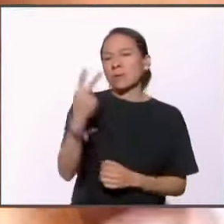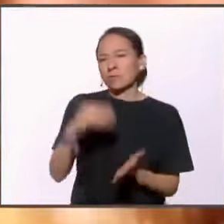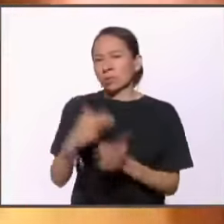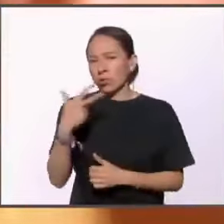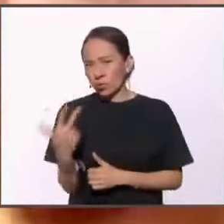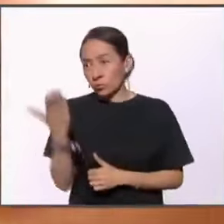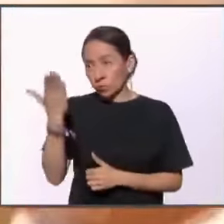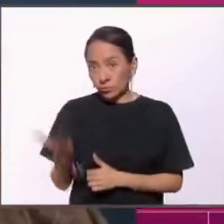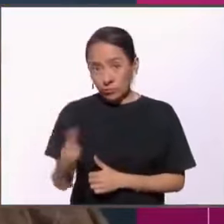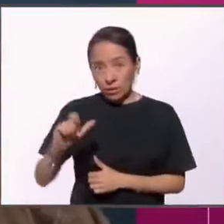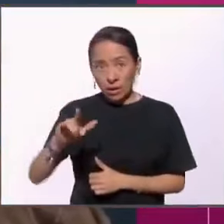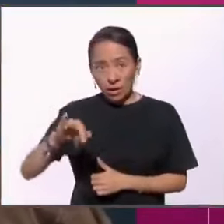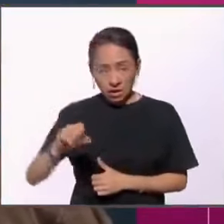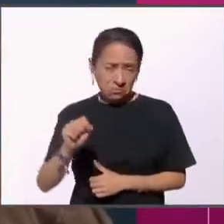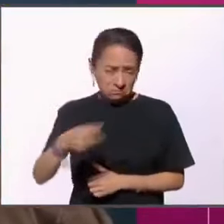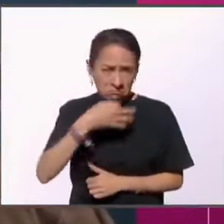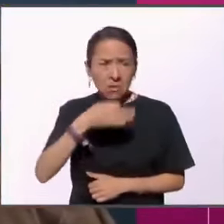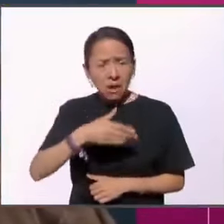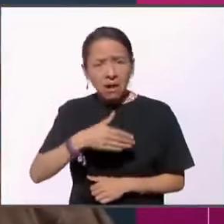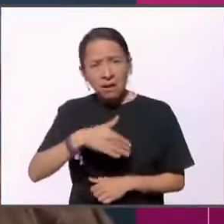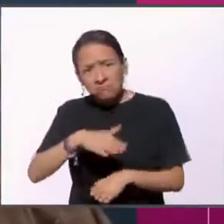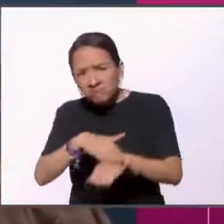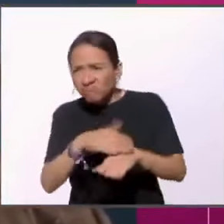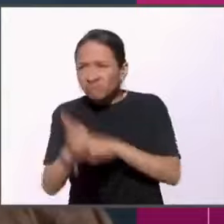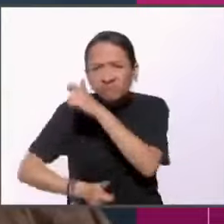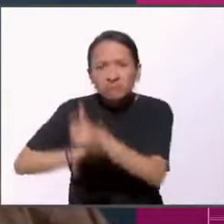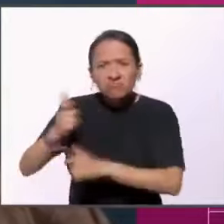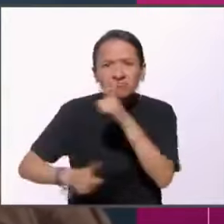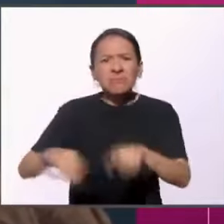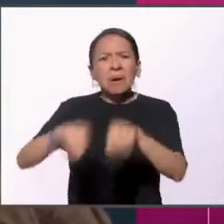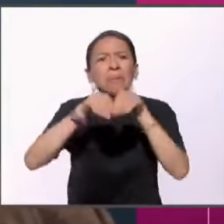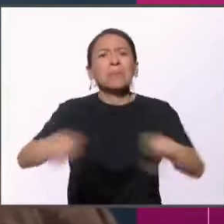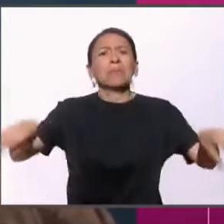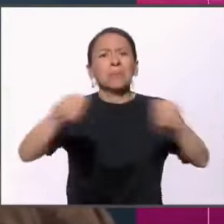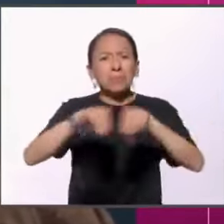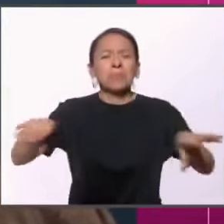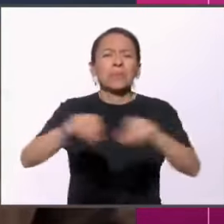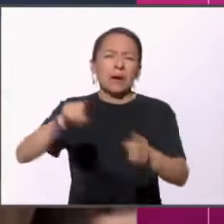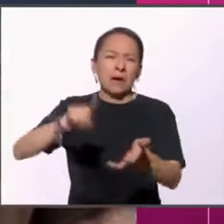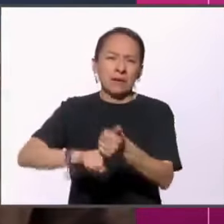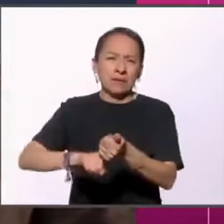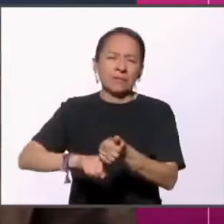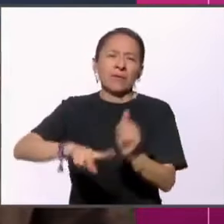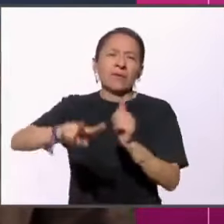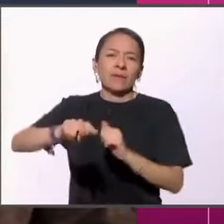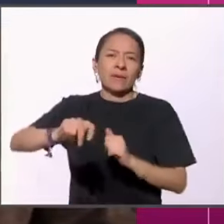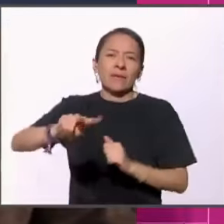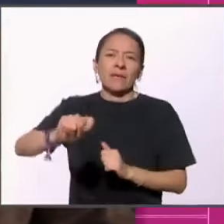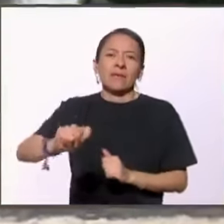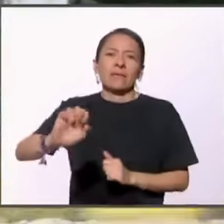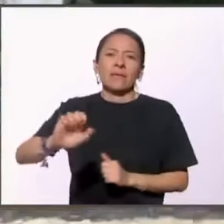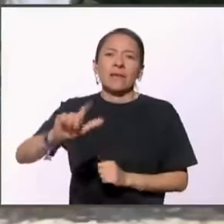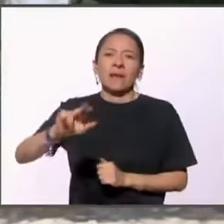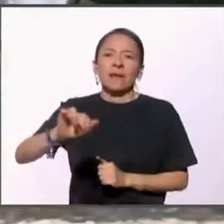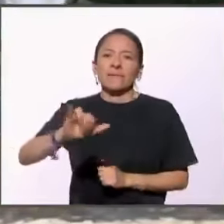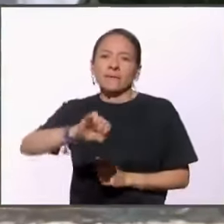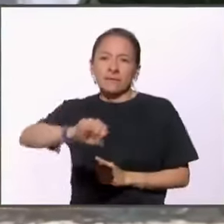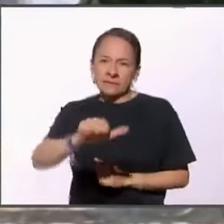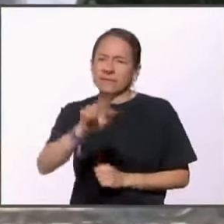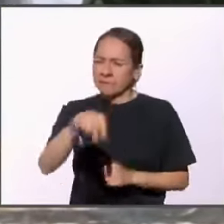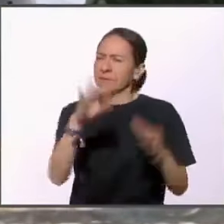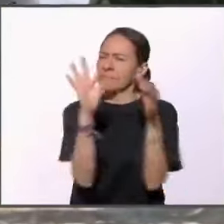González financió la difusión de una serie de spots que se transmitieron por Televisa en los que se daba a entender que los delitos de